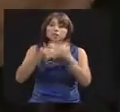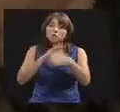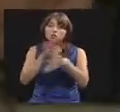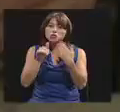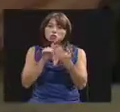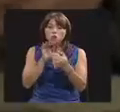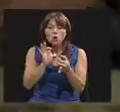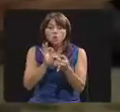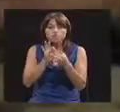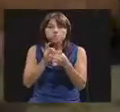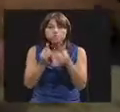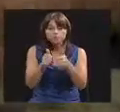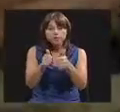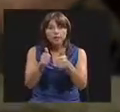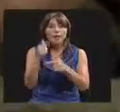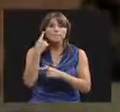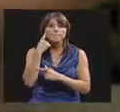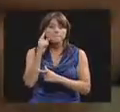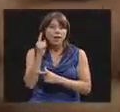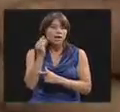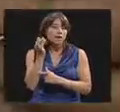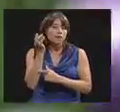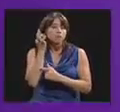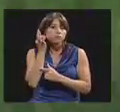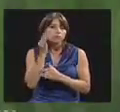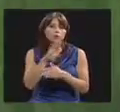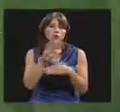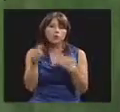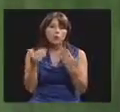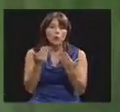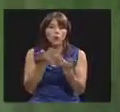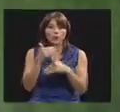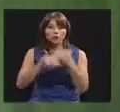que agarre parejo todo el proceso.